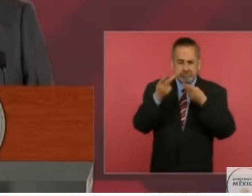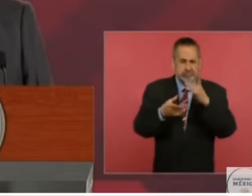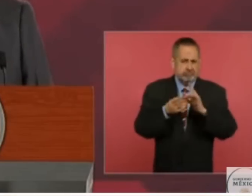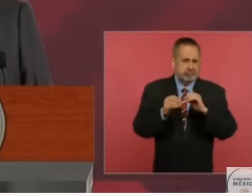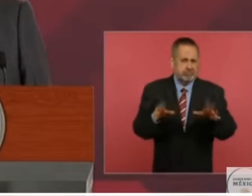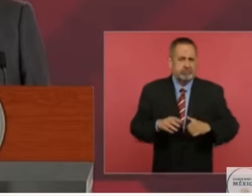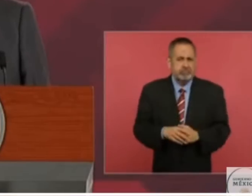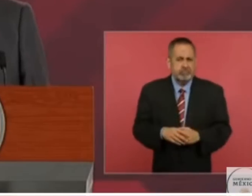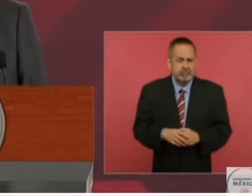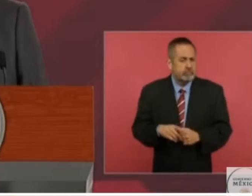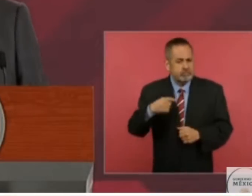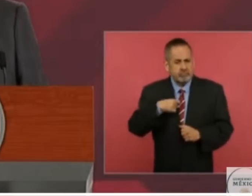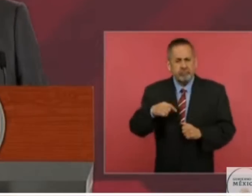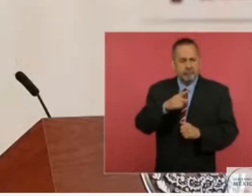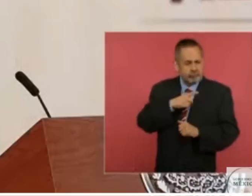a la gente.